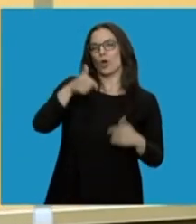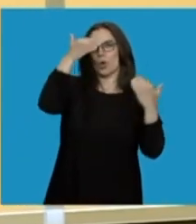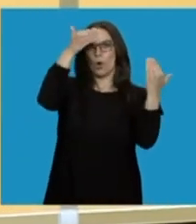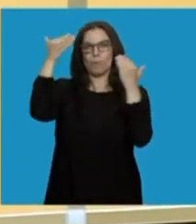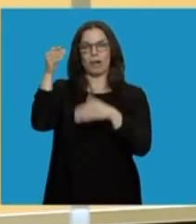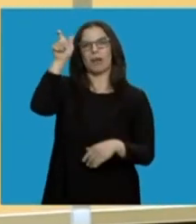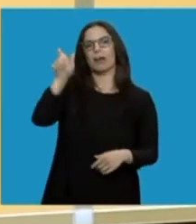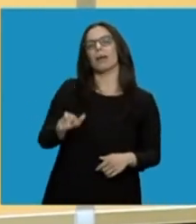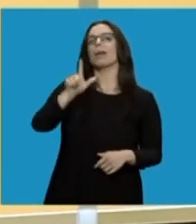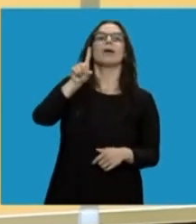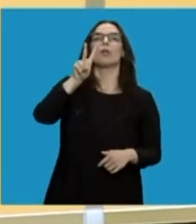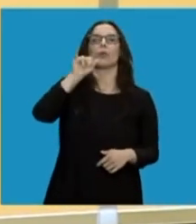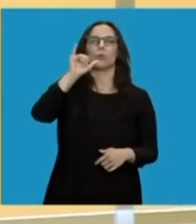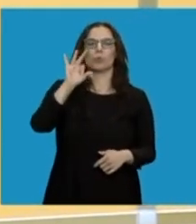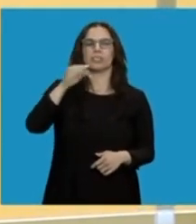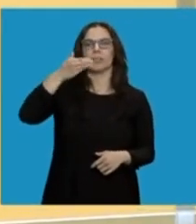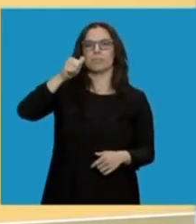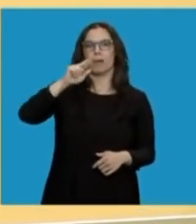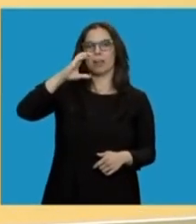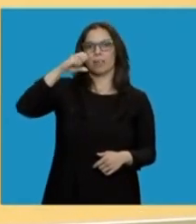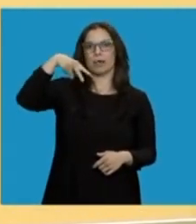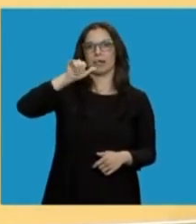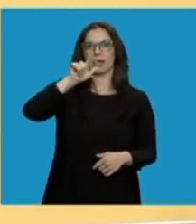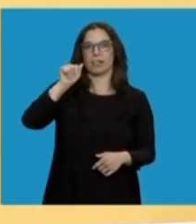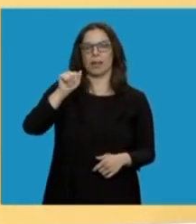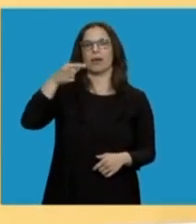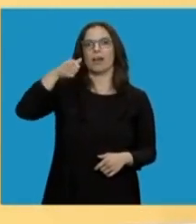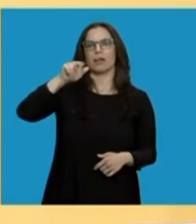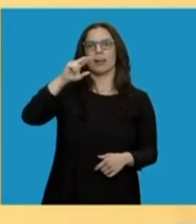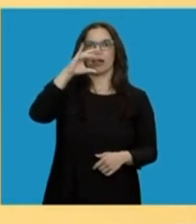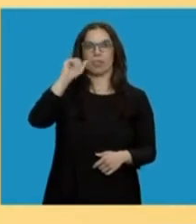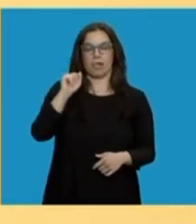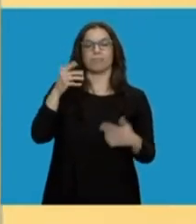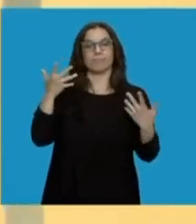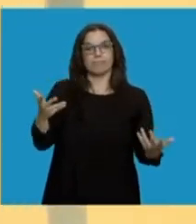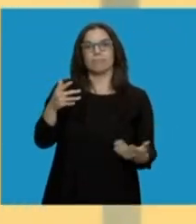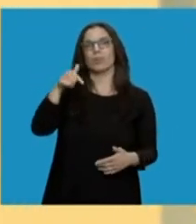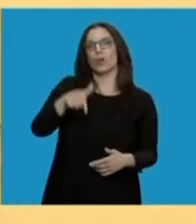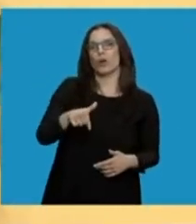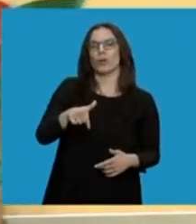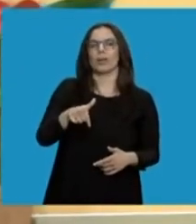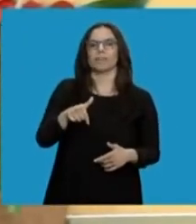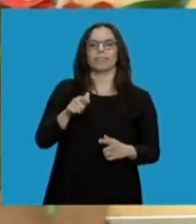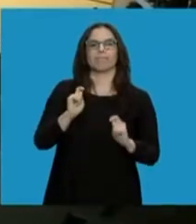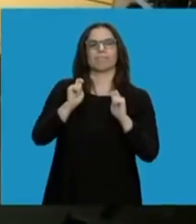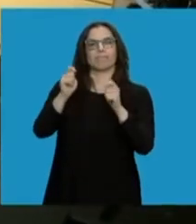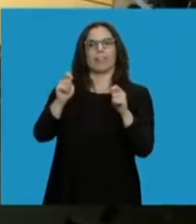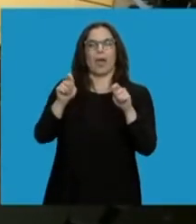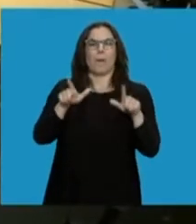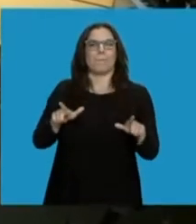homenaje a Luis Barcenilla García. Por ello, vamos a hacer hoy entrega de una